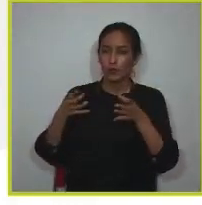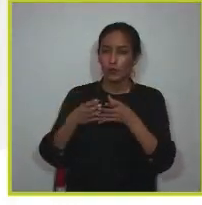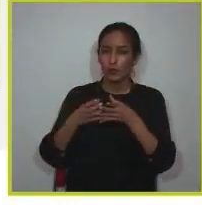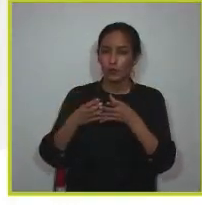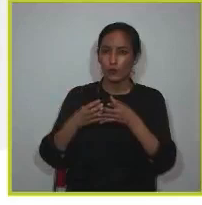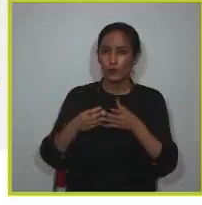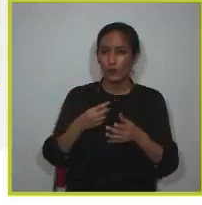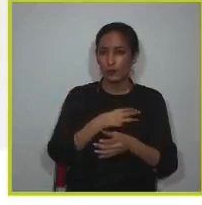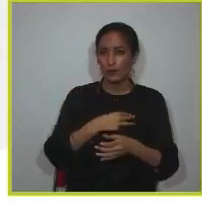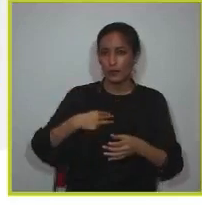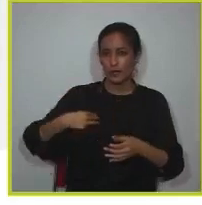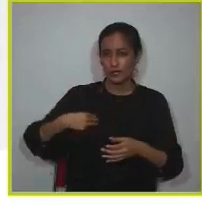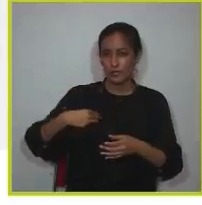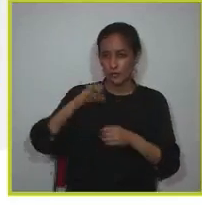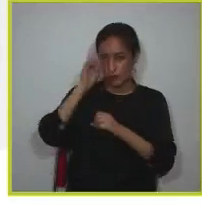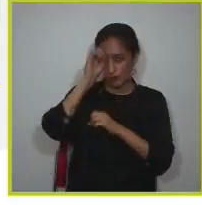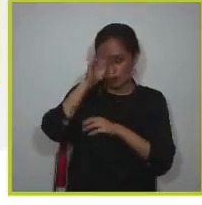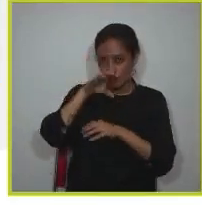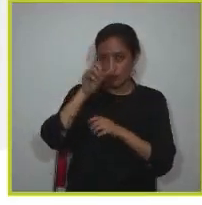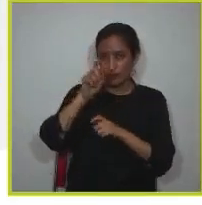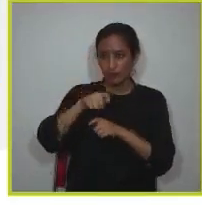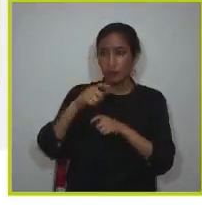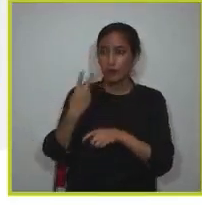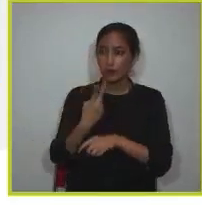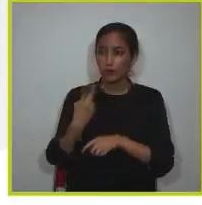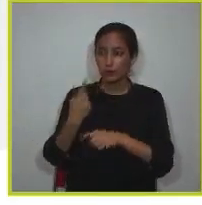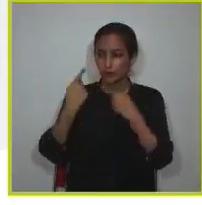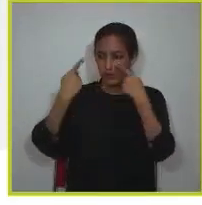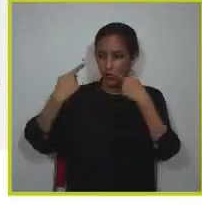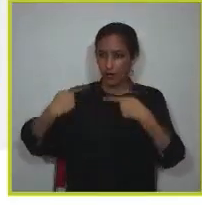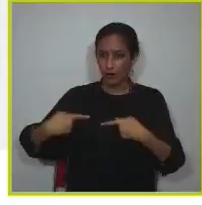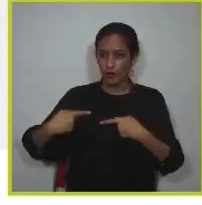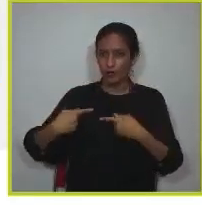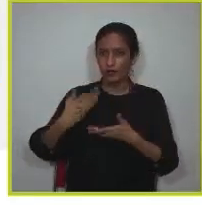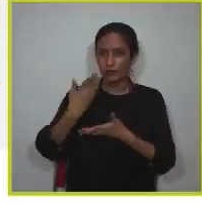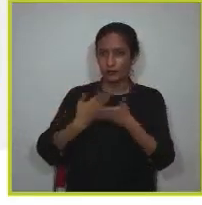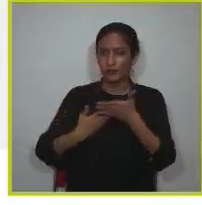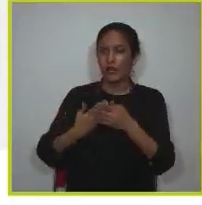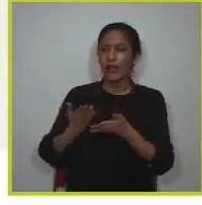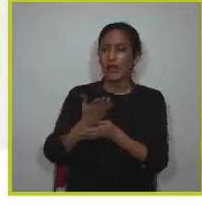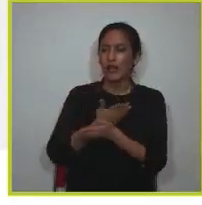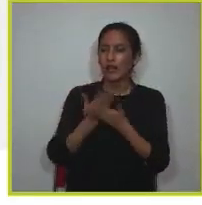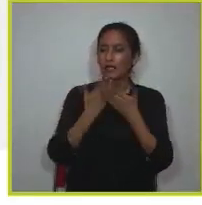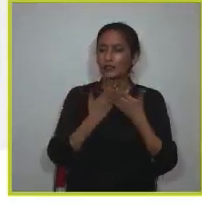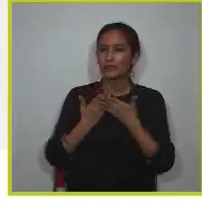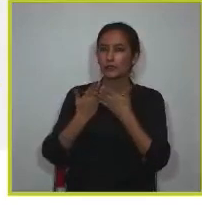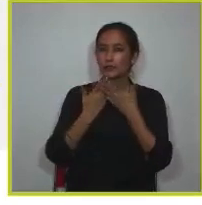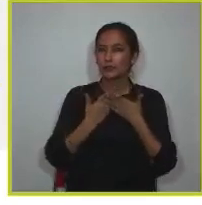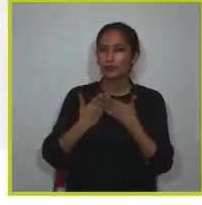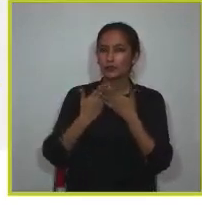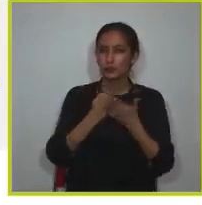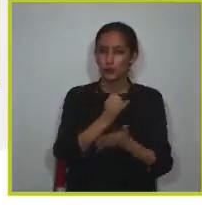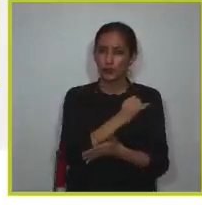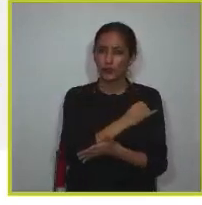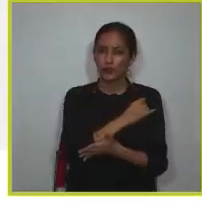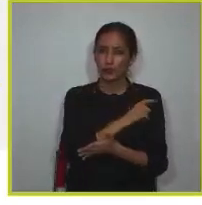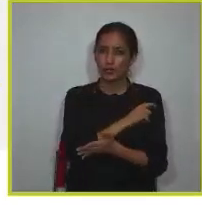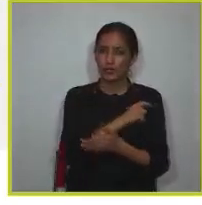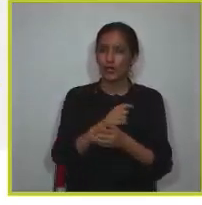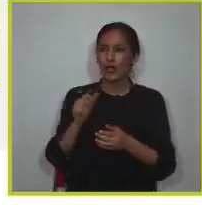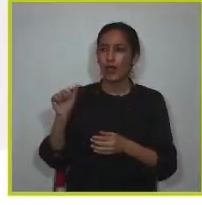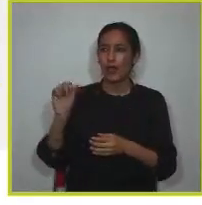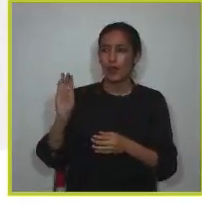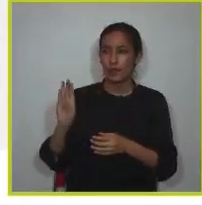acordaron entre otras cosas entre otras acciones la elaboración de estudios técnicos independientes para el ex lote